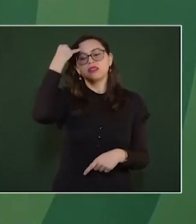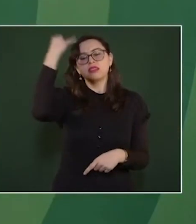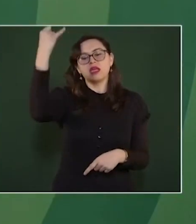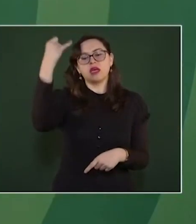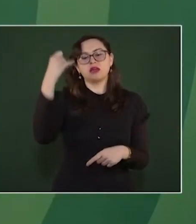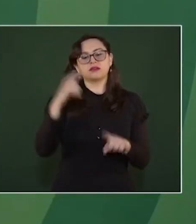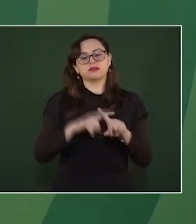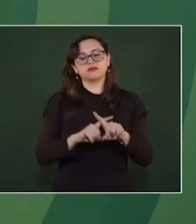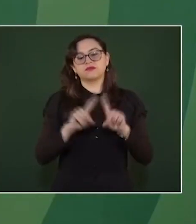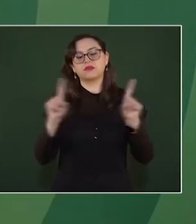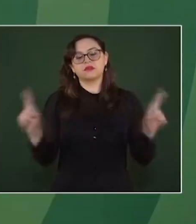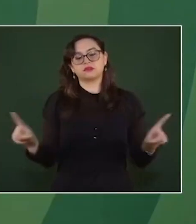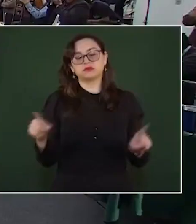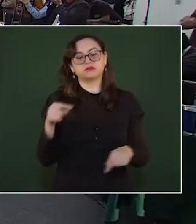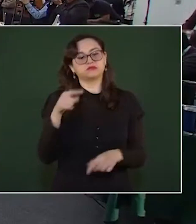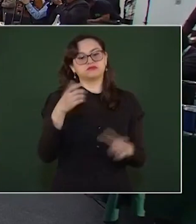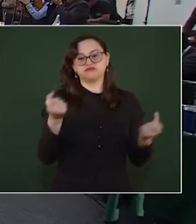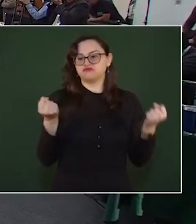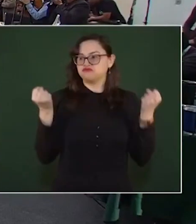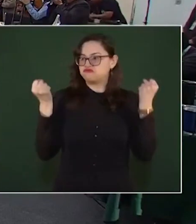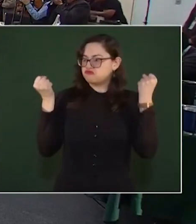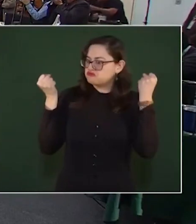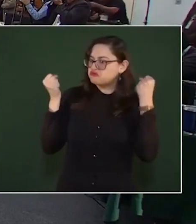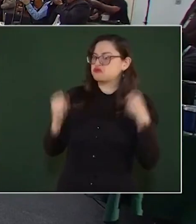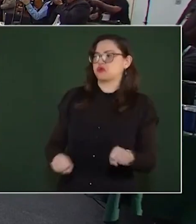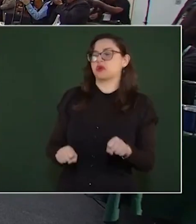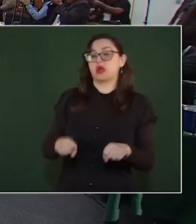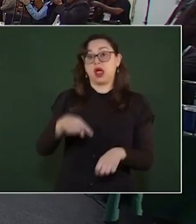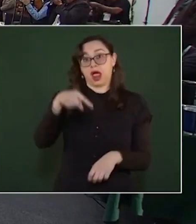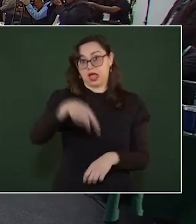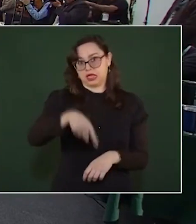concepciones autoritarias, aquí y en Estados Unidos,